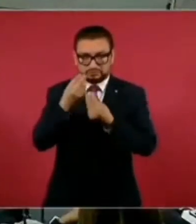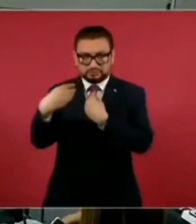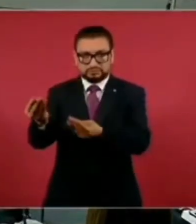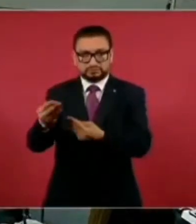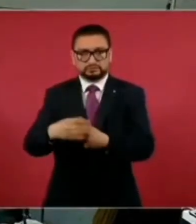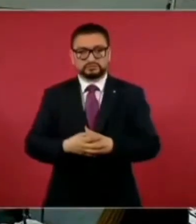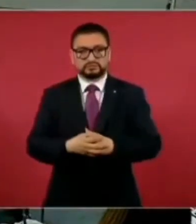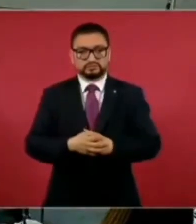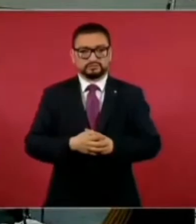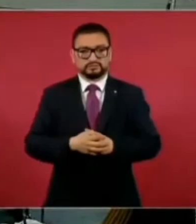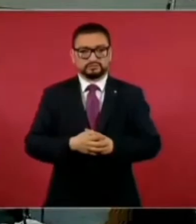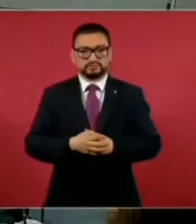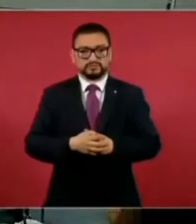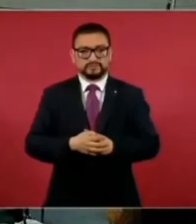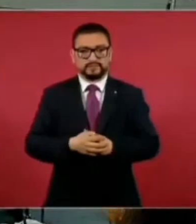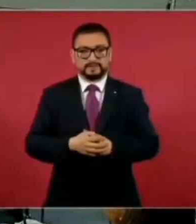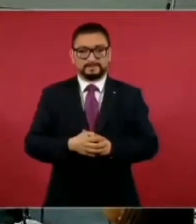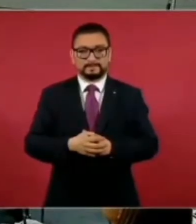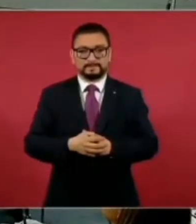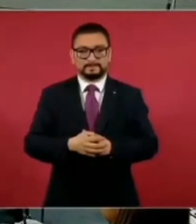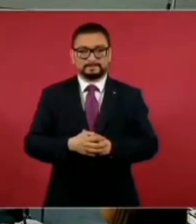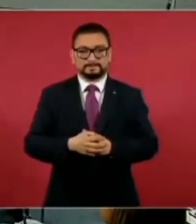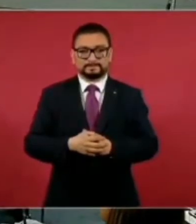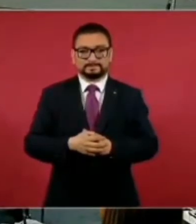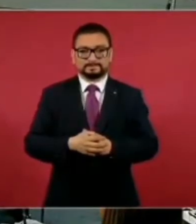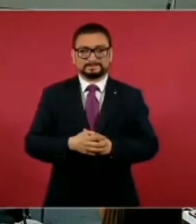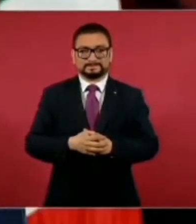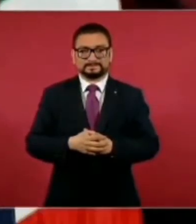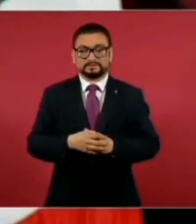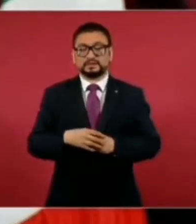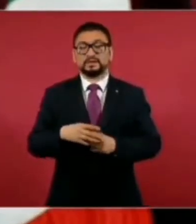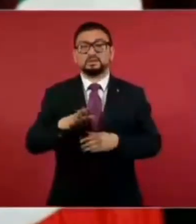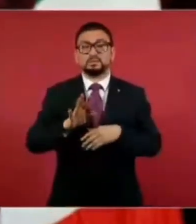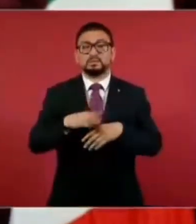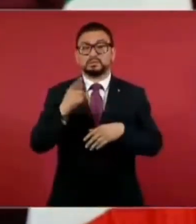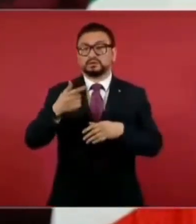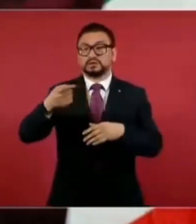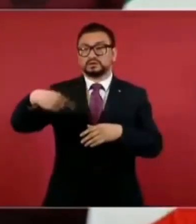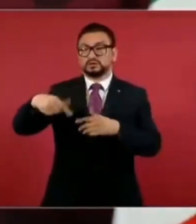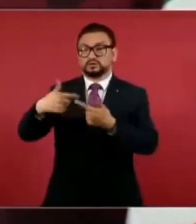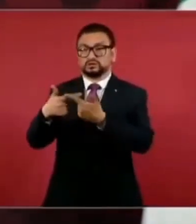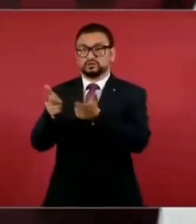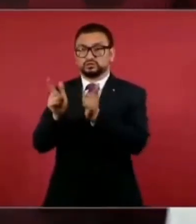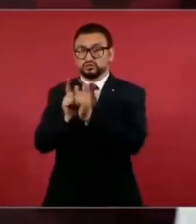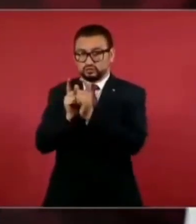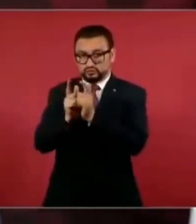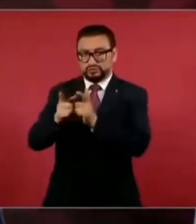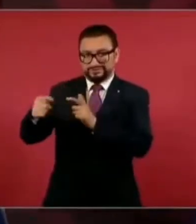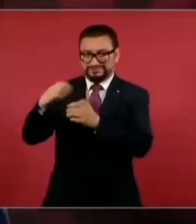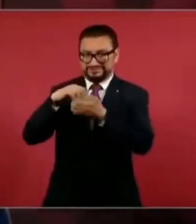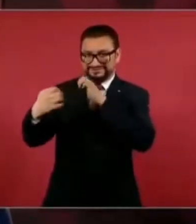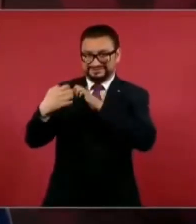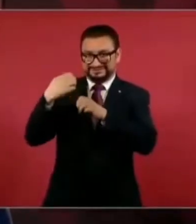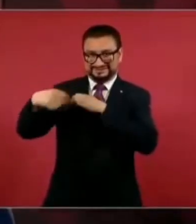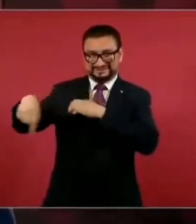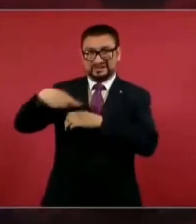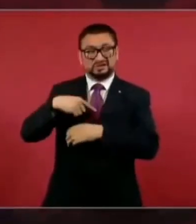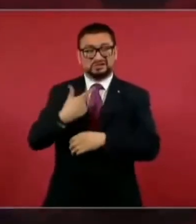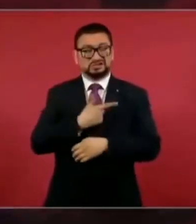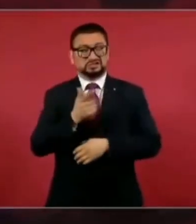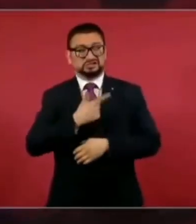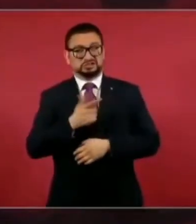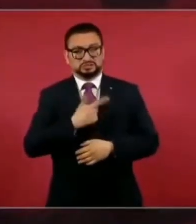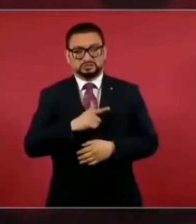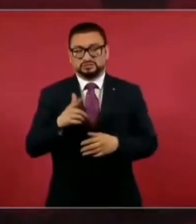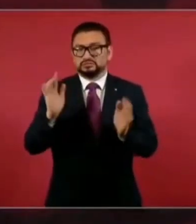que a los adversarios nuestros no les pareció,